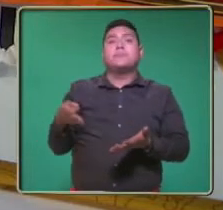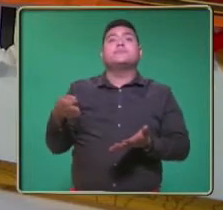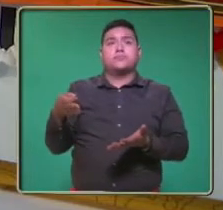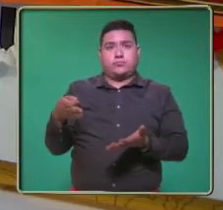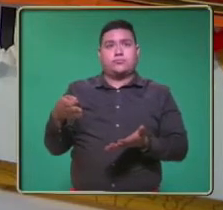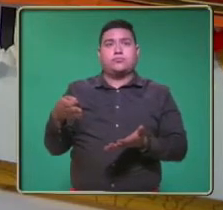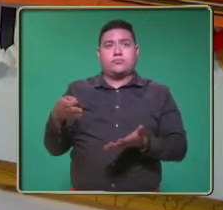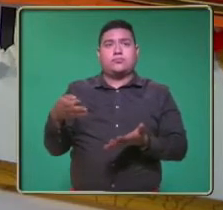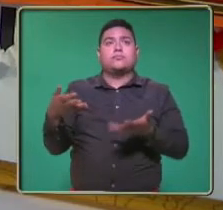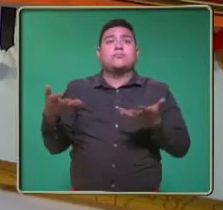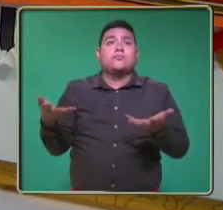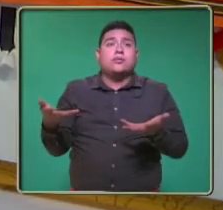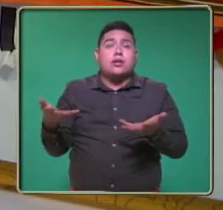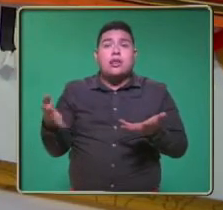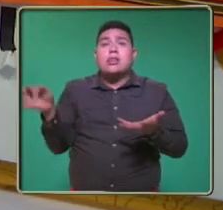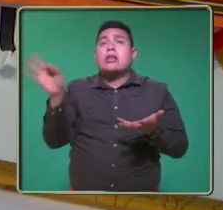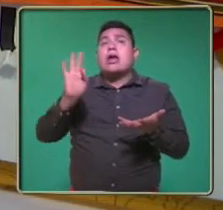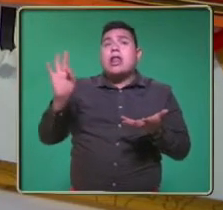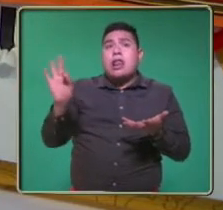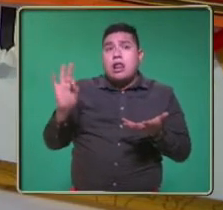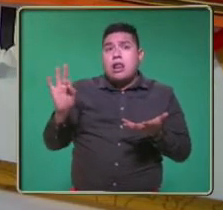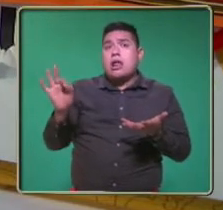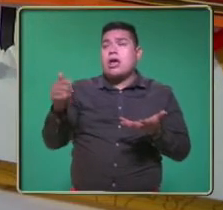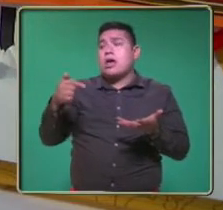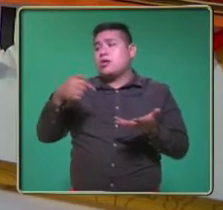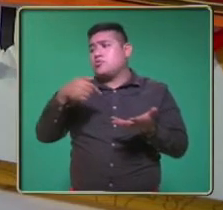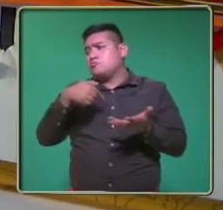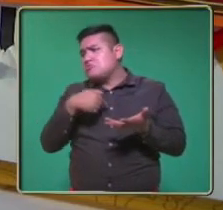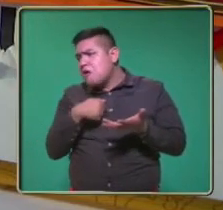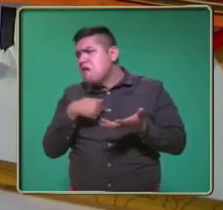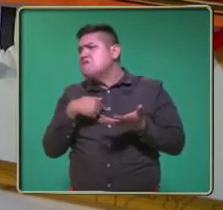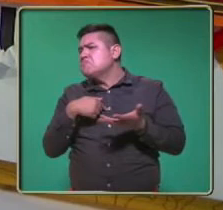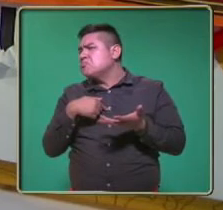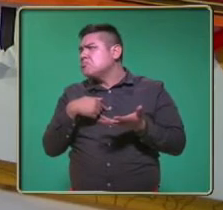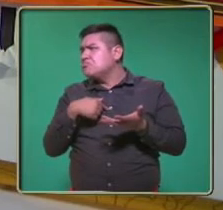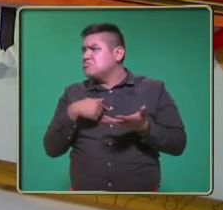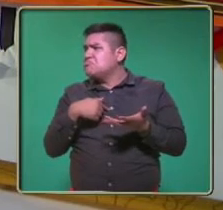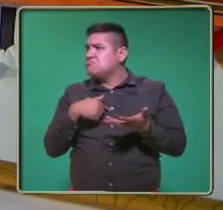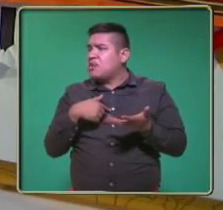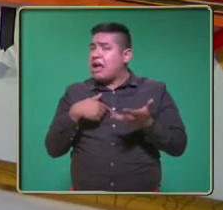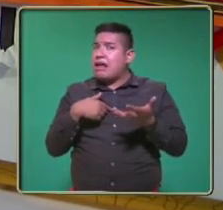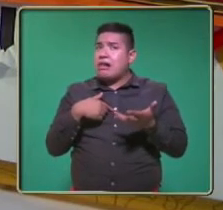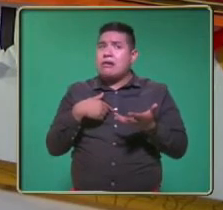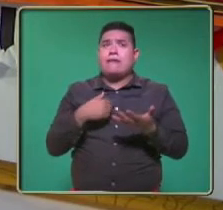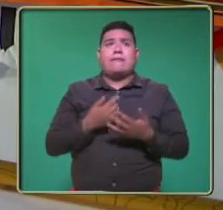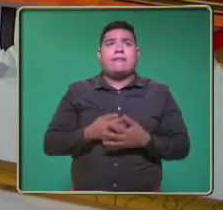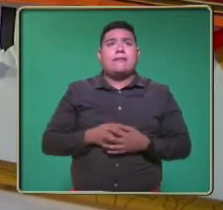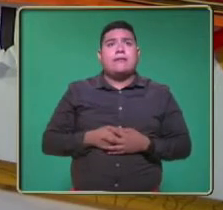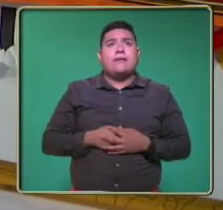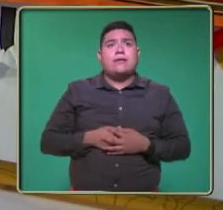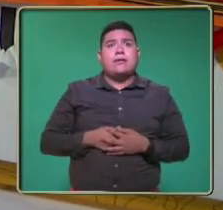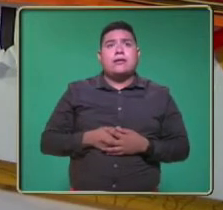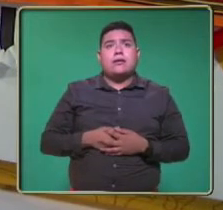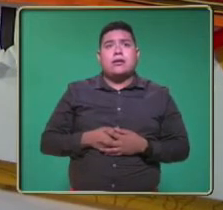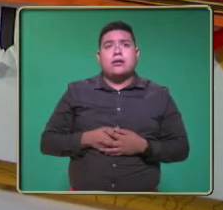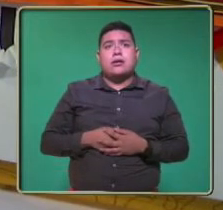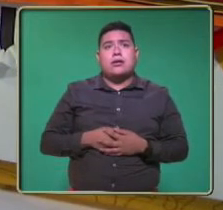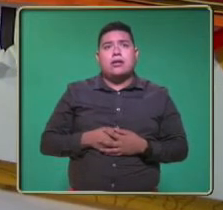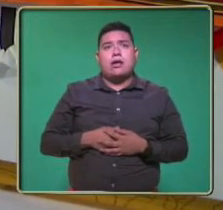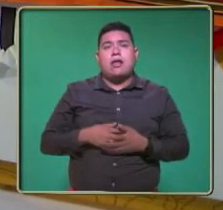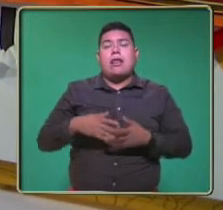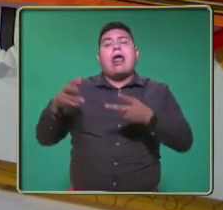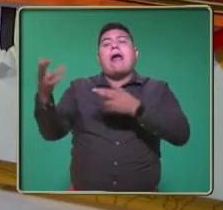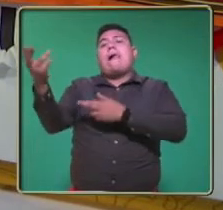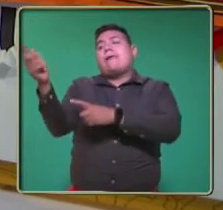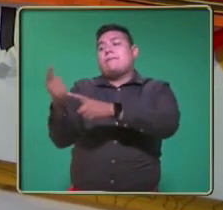discapacidad, puedo también en un determinado momento regresar y volver a